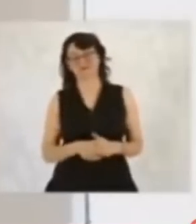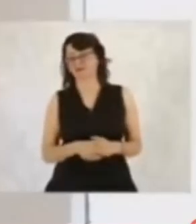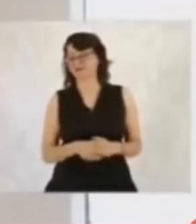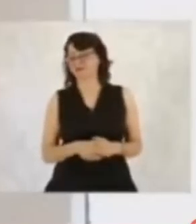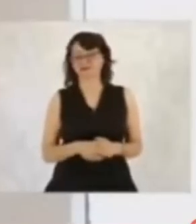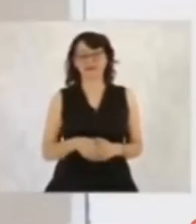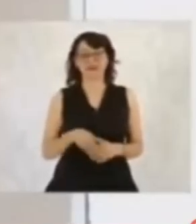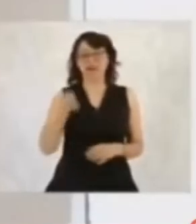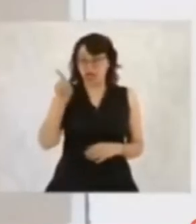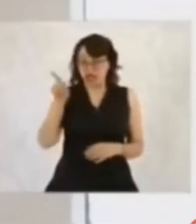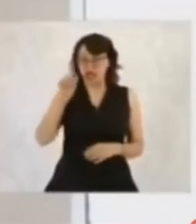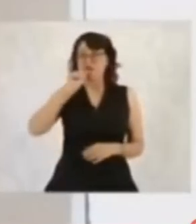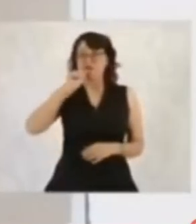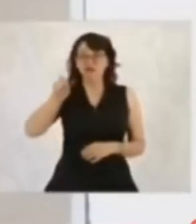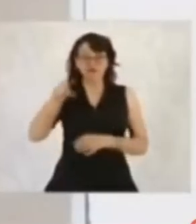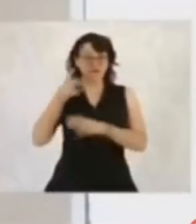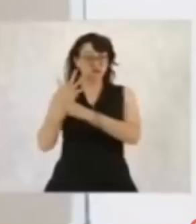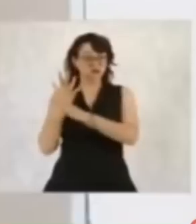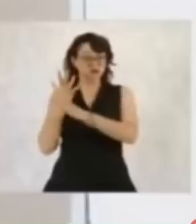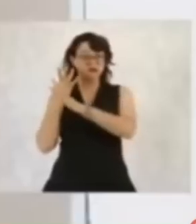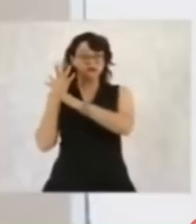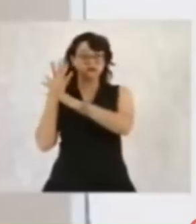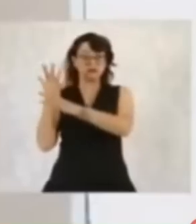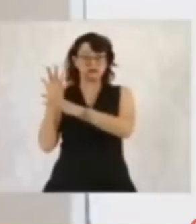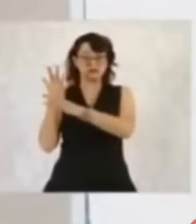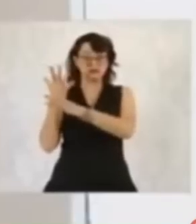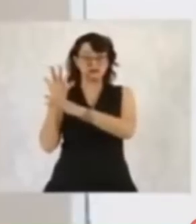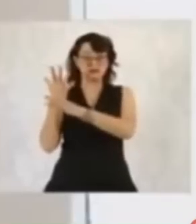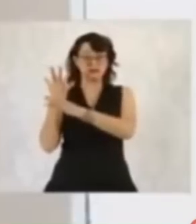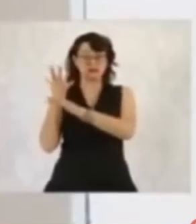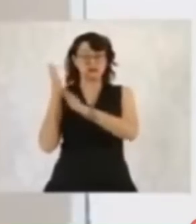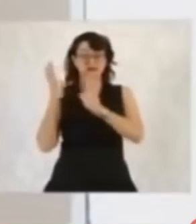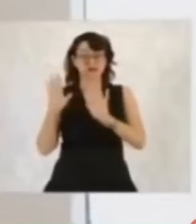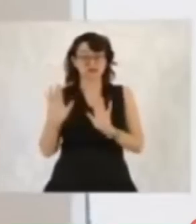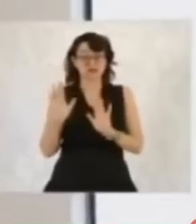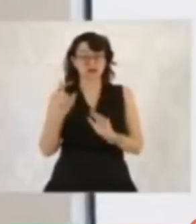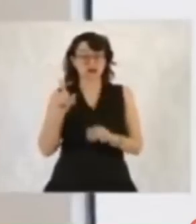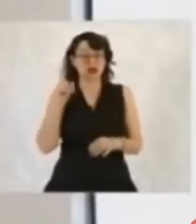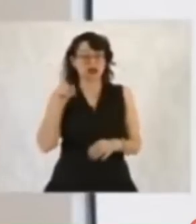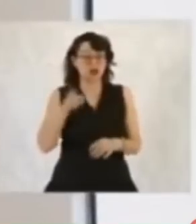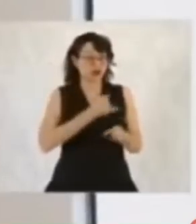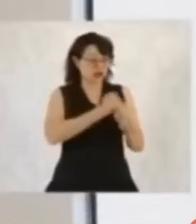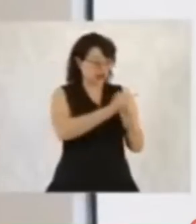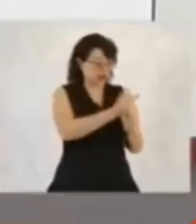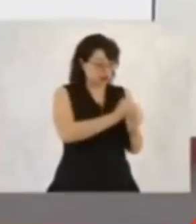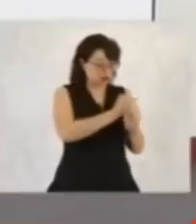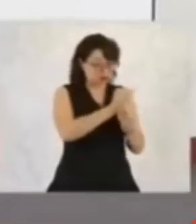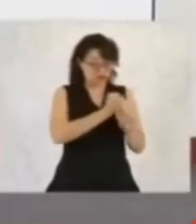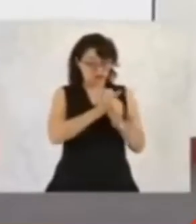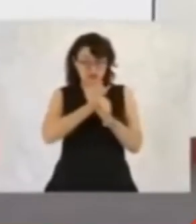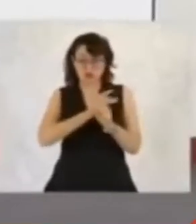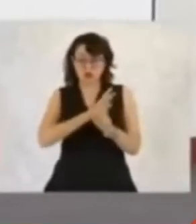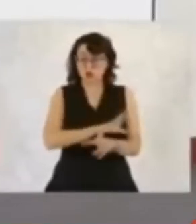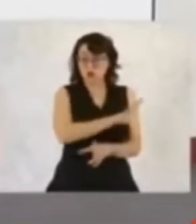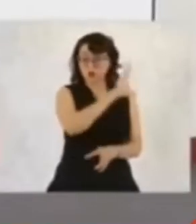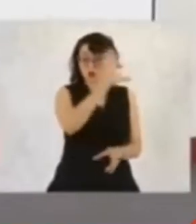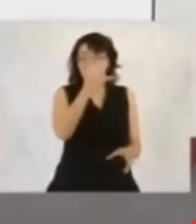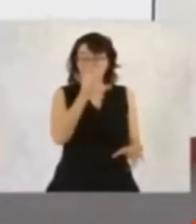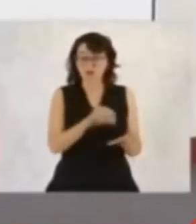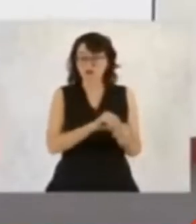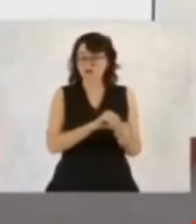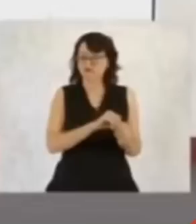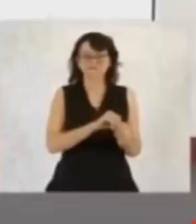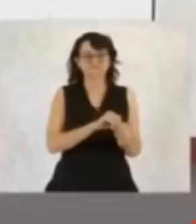como él mismo lo dice y acepta en su informe, ya que no tuvo acceso a la información